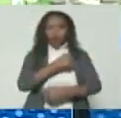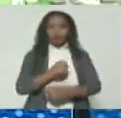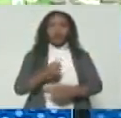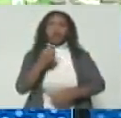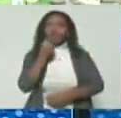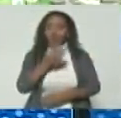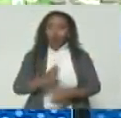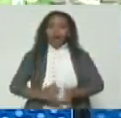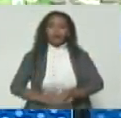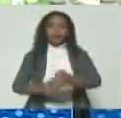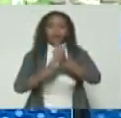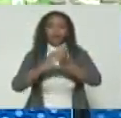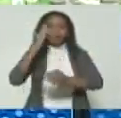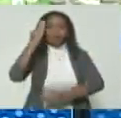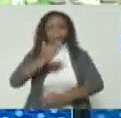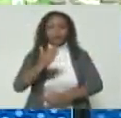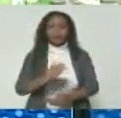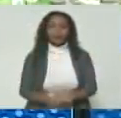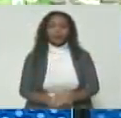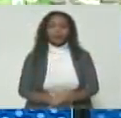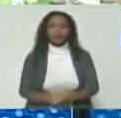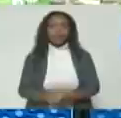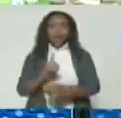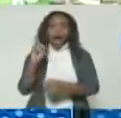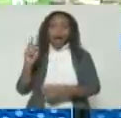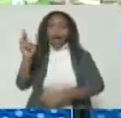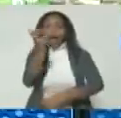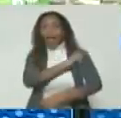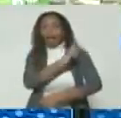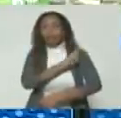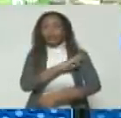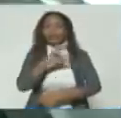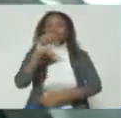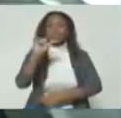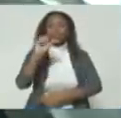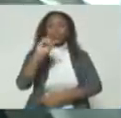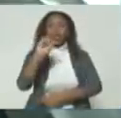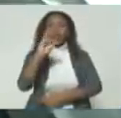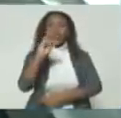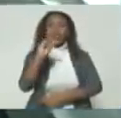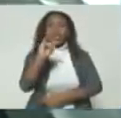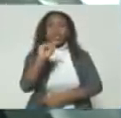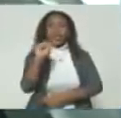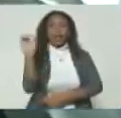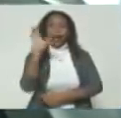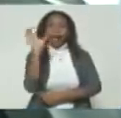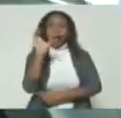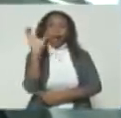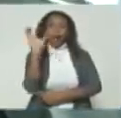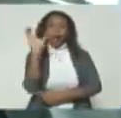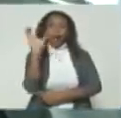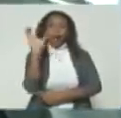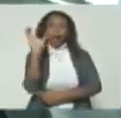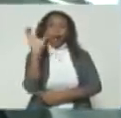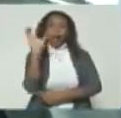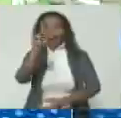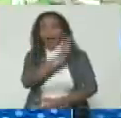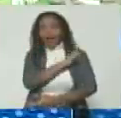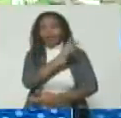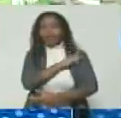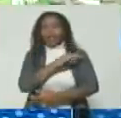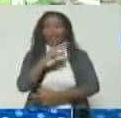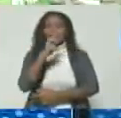militar. Bueno, venía de ser jefe de la SODI Caracas y acaba de la